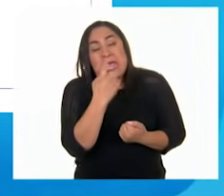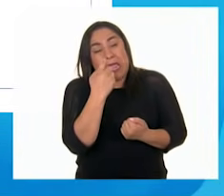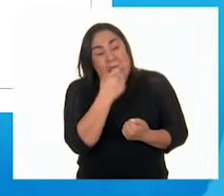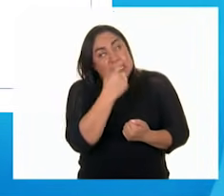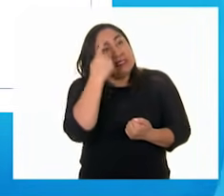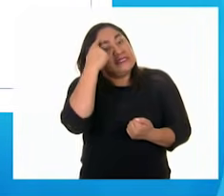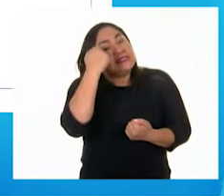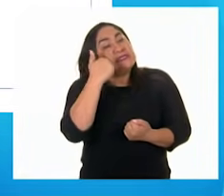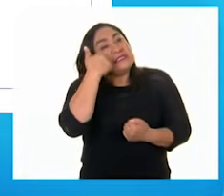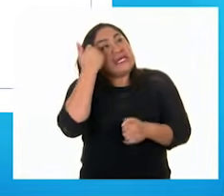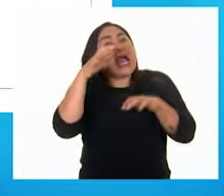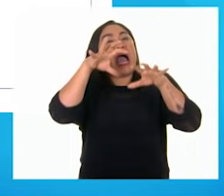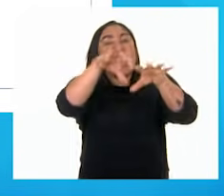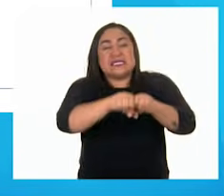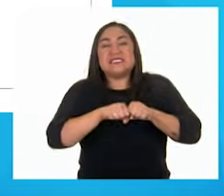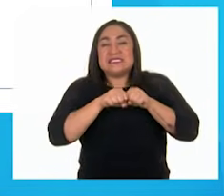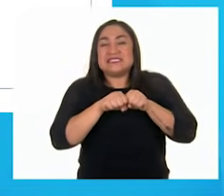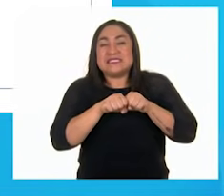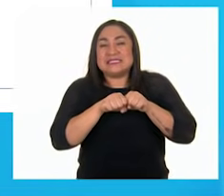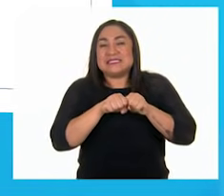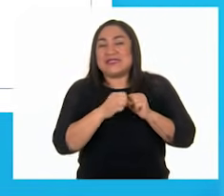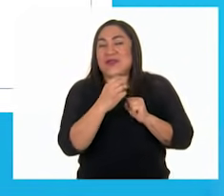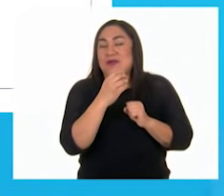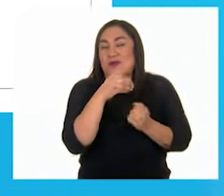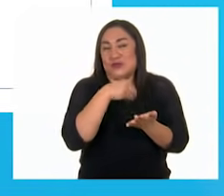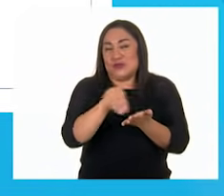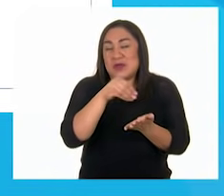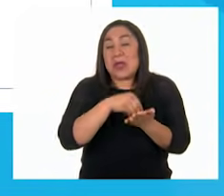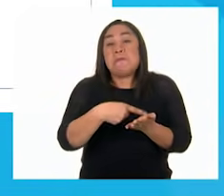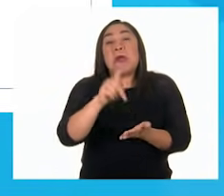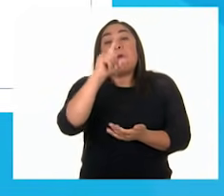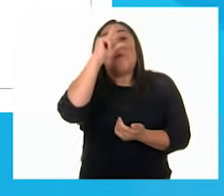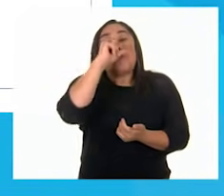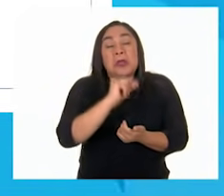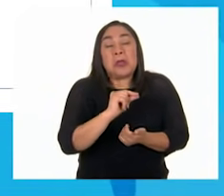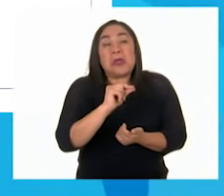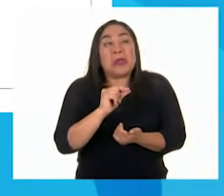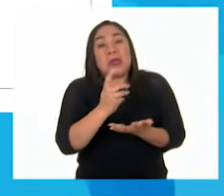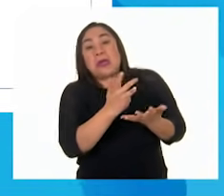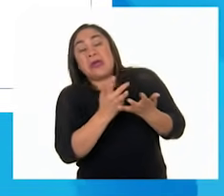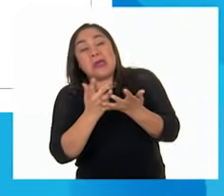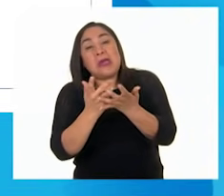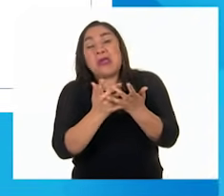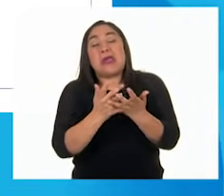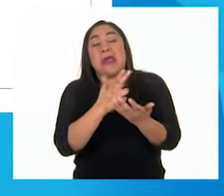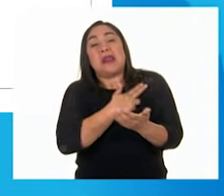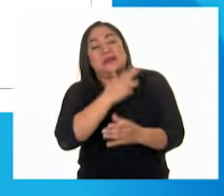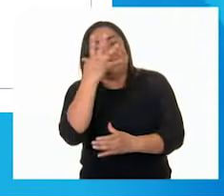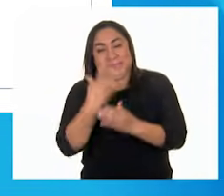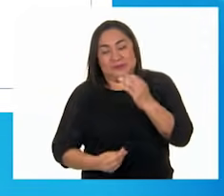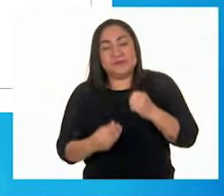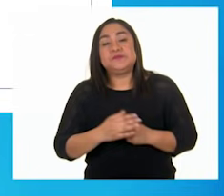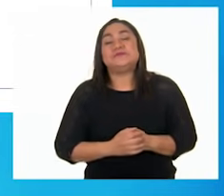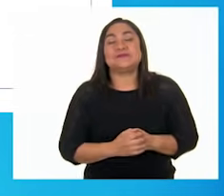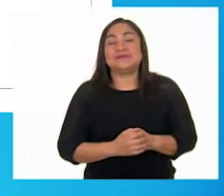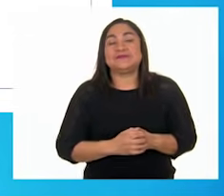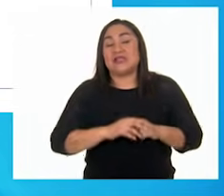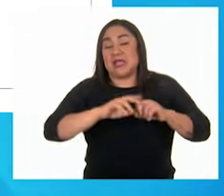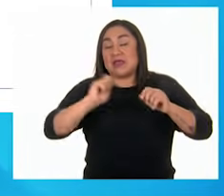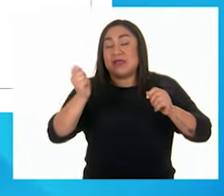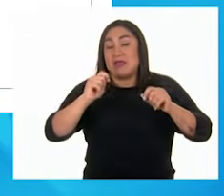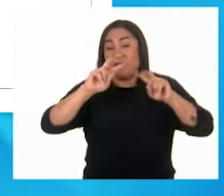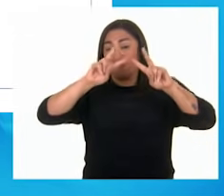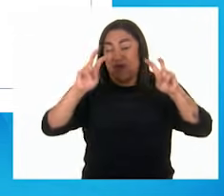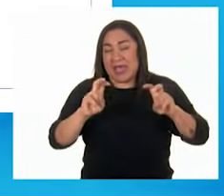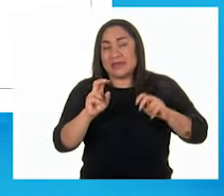atrapar a los cerditos hasta que sale lastimado y mejor huye. Y la frase, cuando el lobo llega a casa,